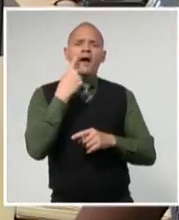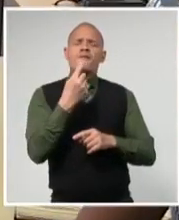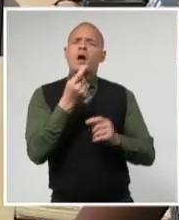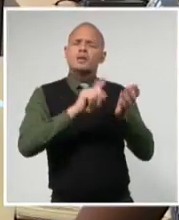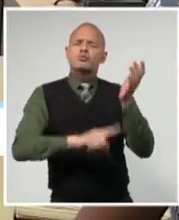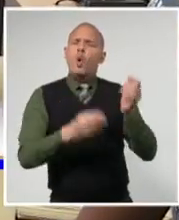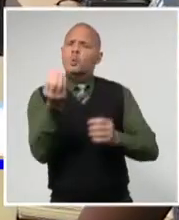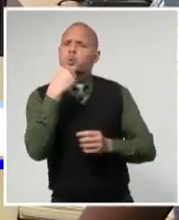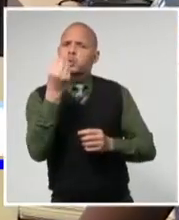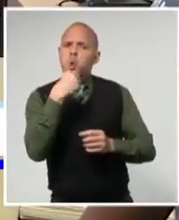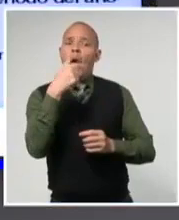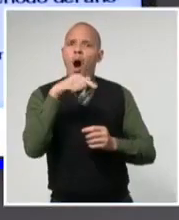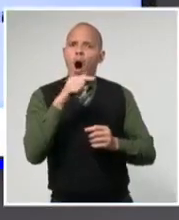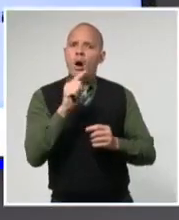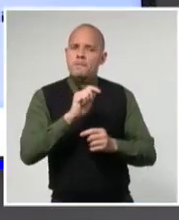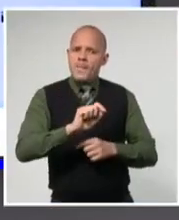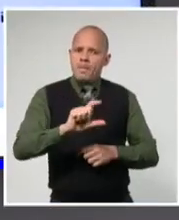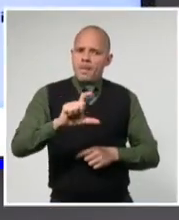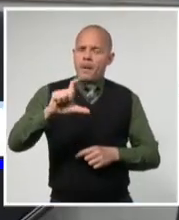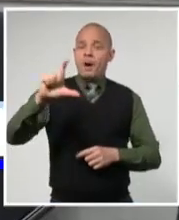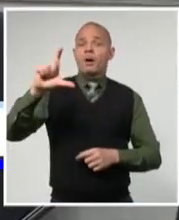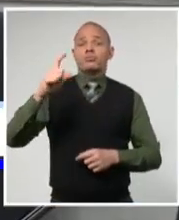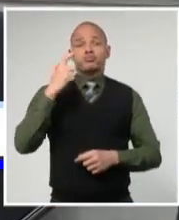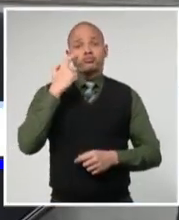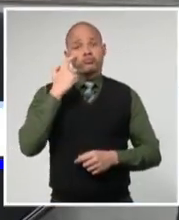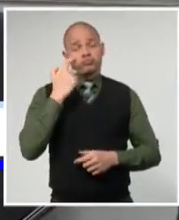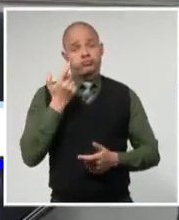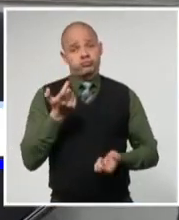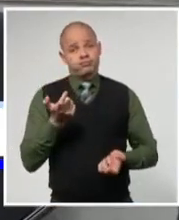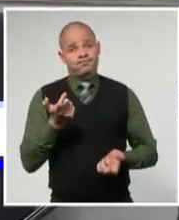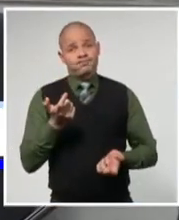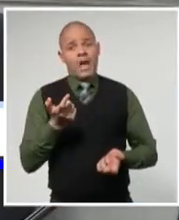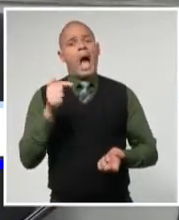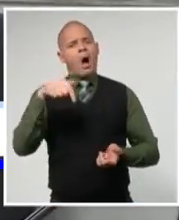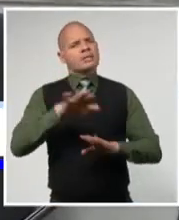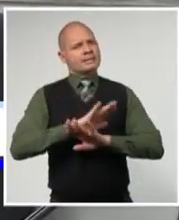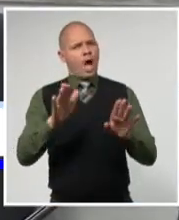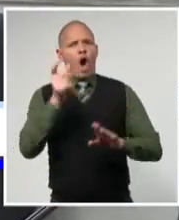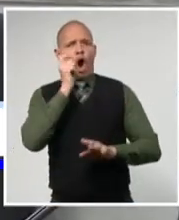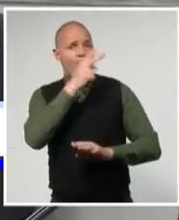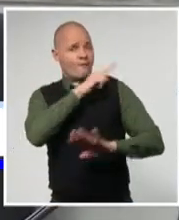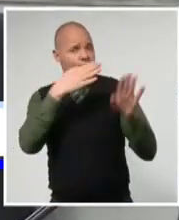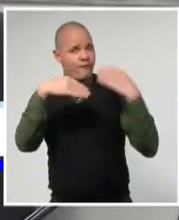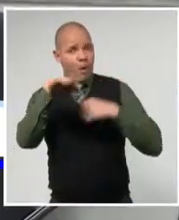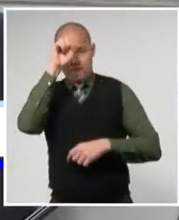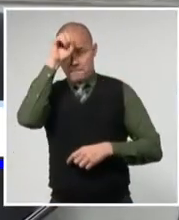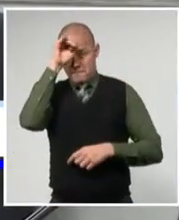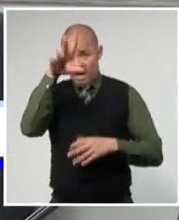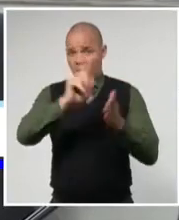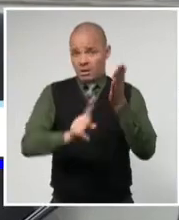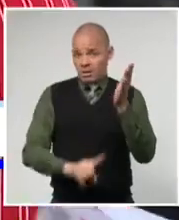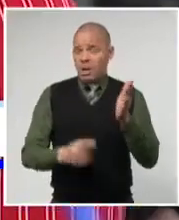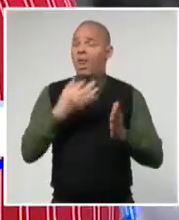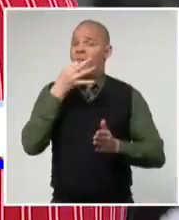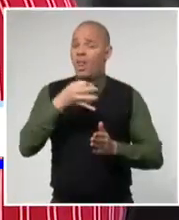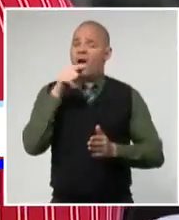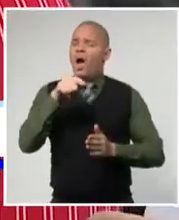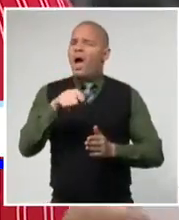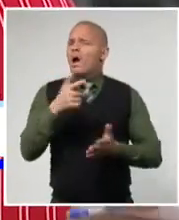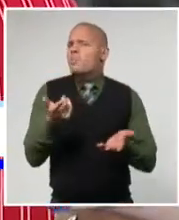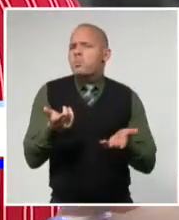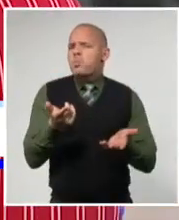El ministro de Energía y Minas, Libán Arronte Cruz, señaló que las altas temperaturas tienen incidencia en